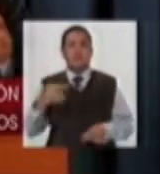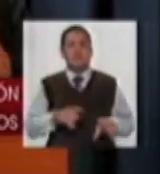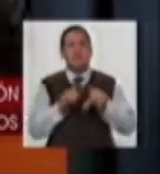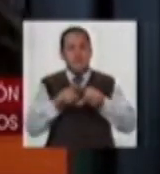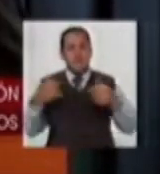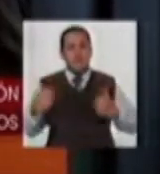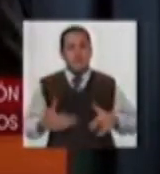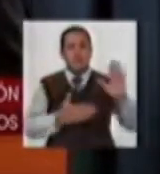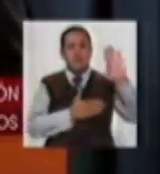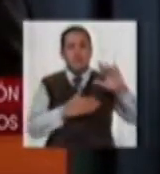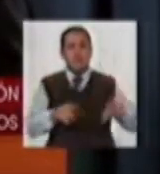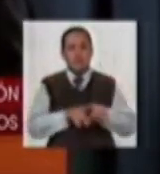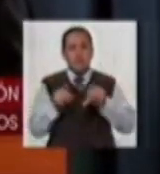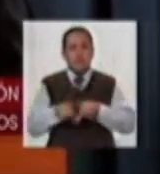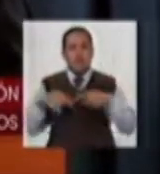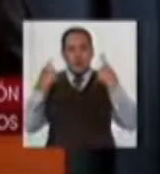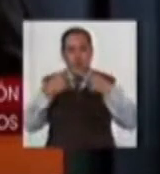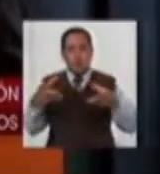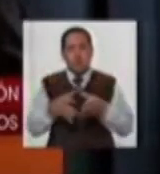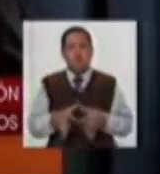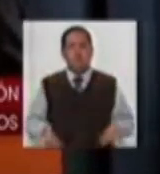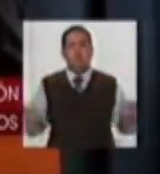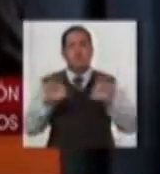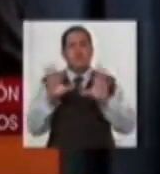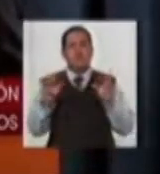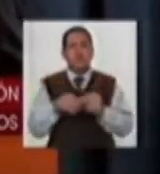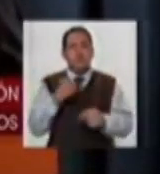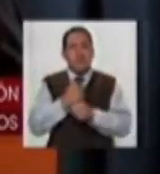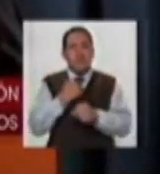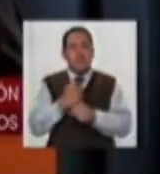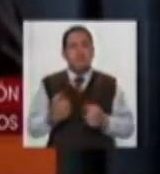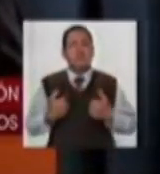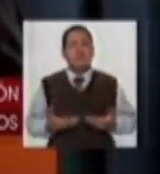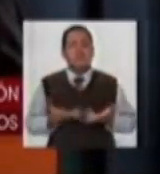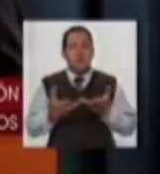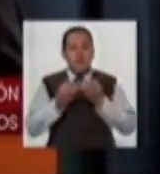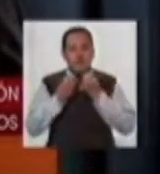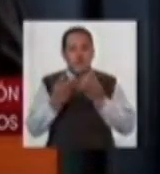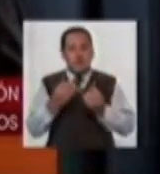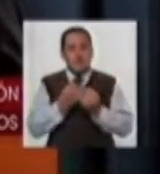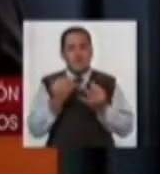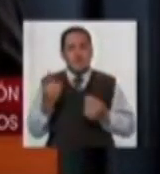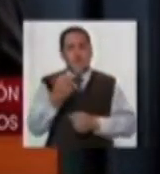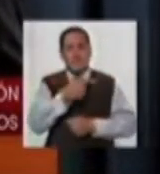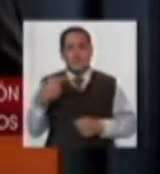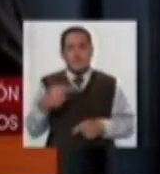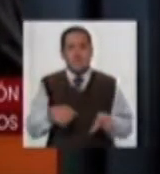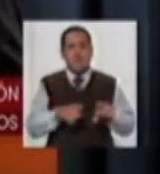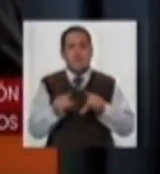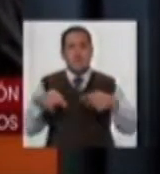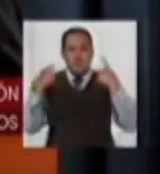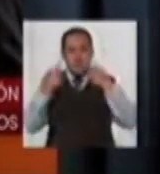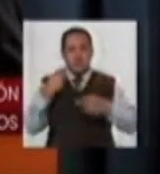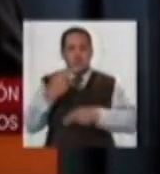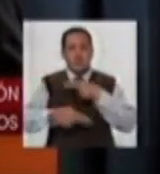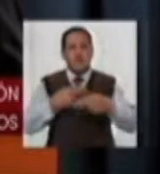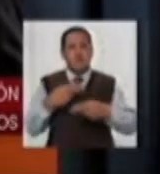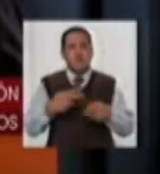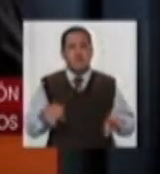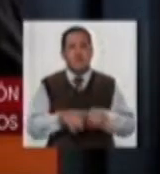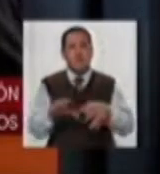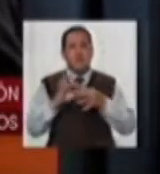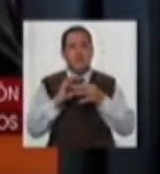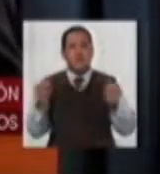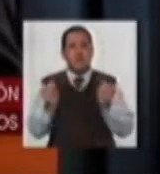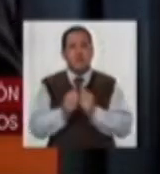hemos comprometido una estrategia importante en esta materia y estaremos anunciando en las próximas semanas, repito, la estrategia nacional